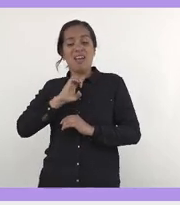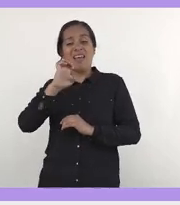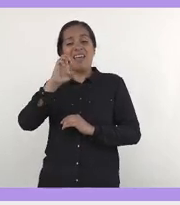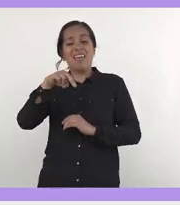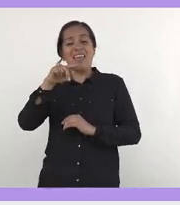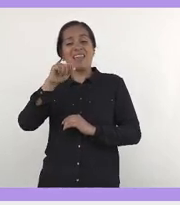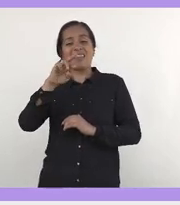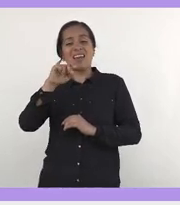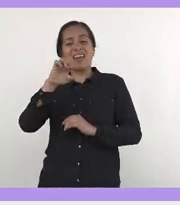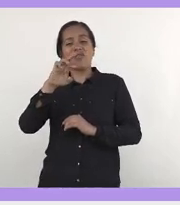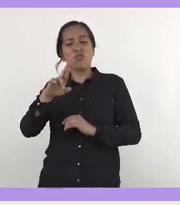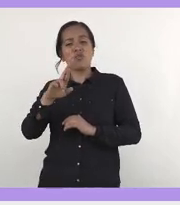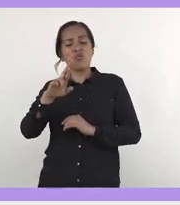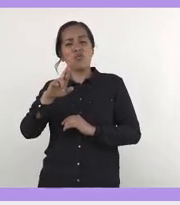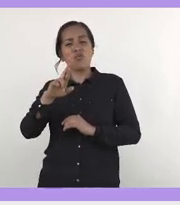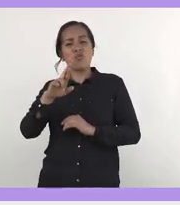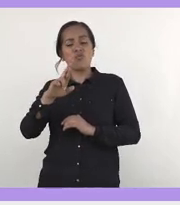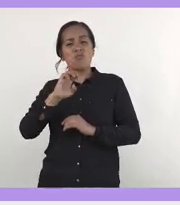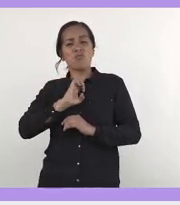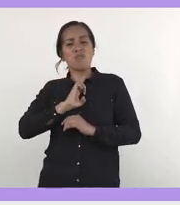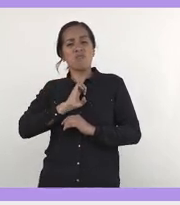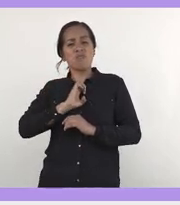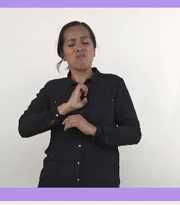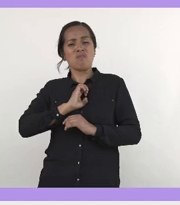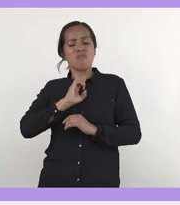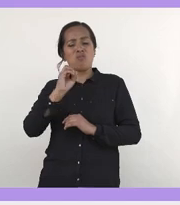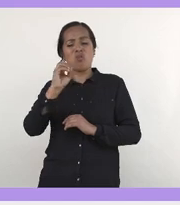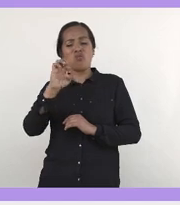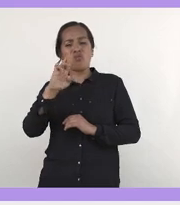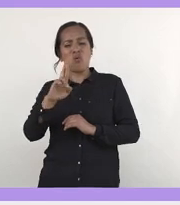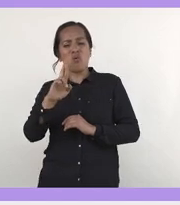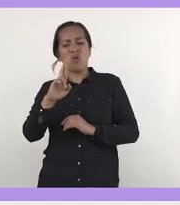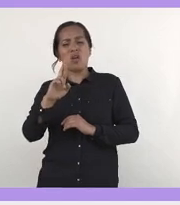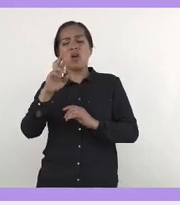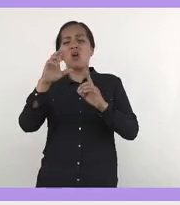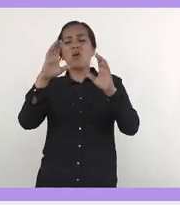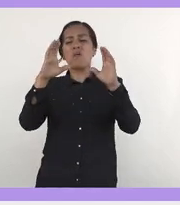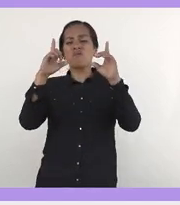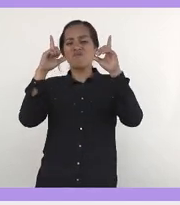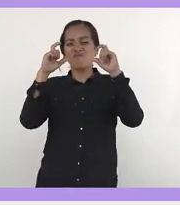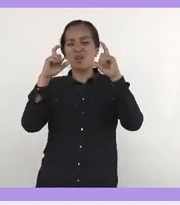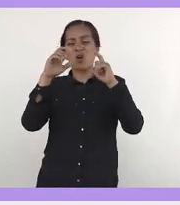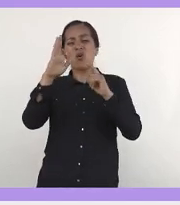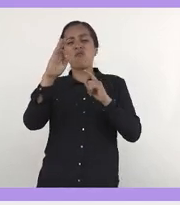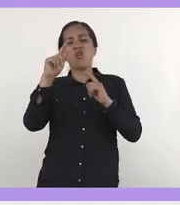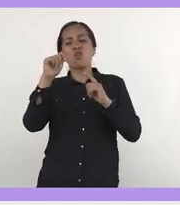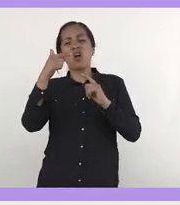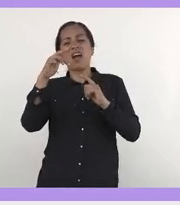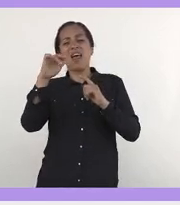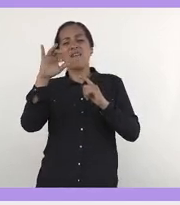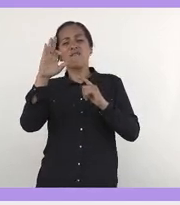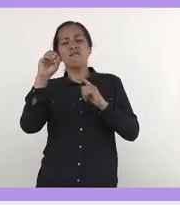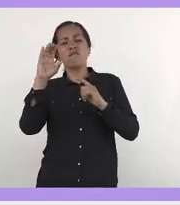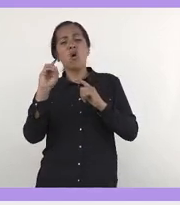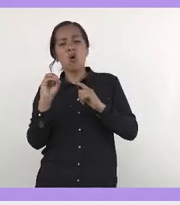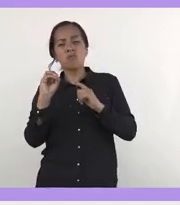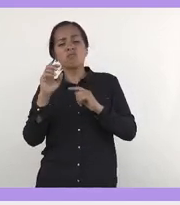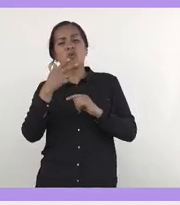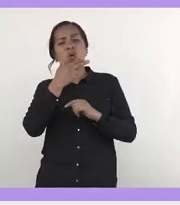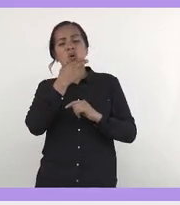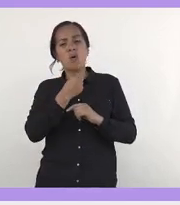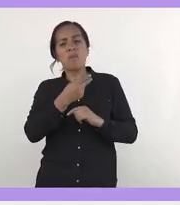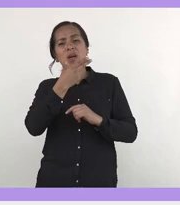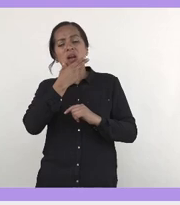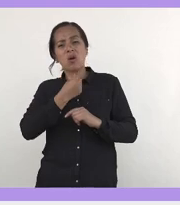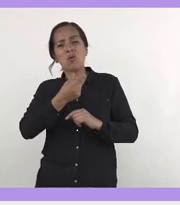y y así nos pasa muchísimo no como fotógrafo como y cuando estamos hablando de nosotras mismas decir como entrenadora